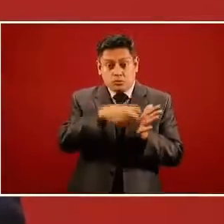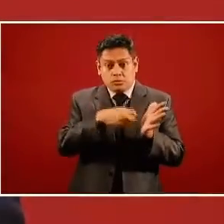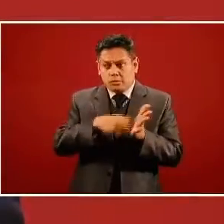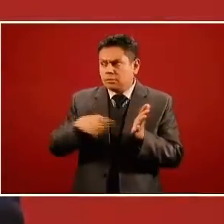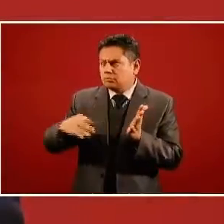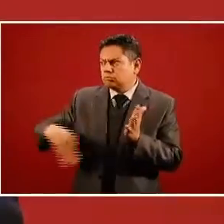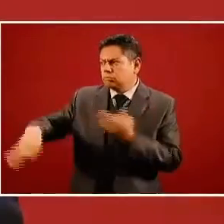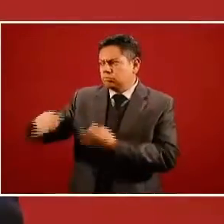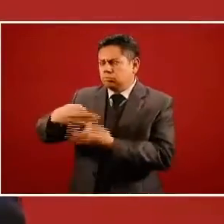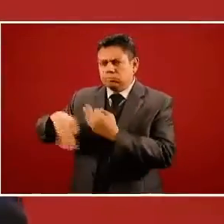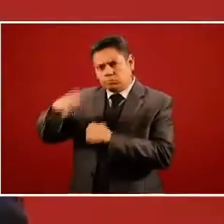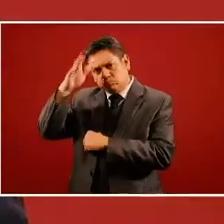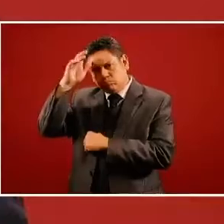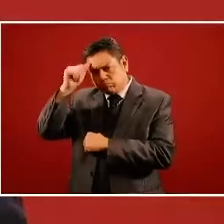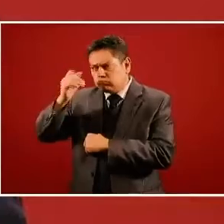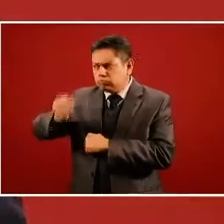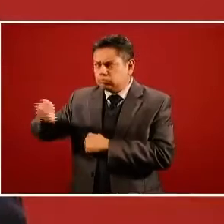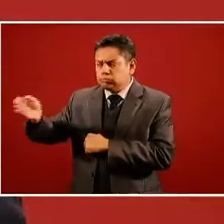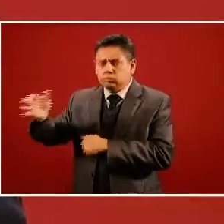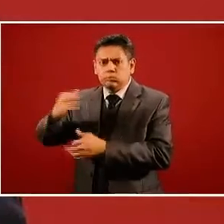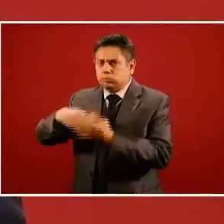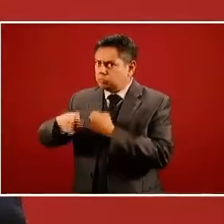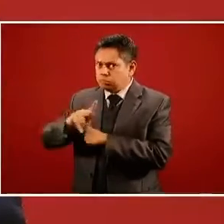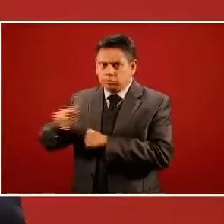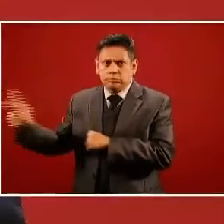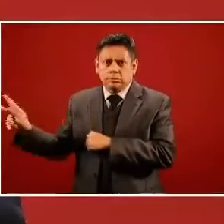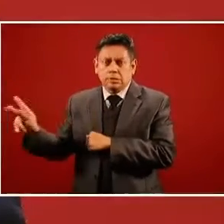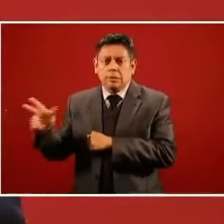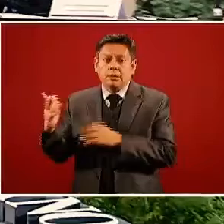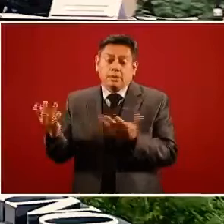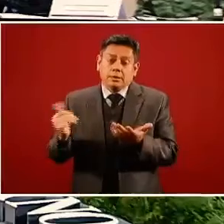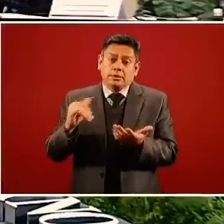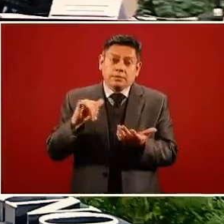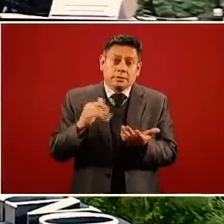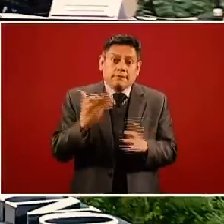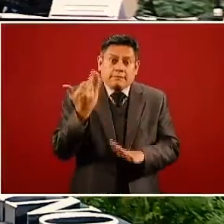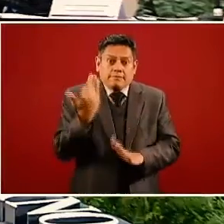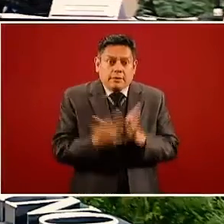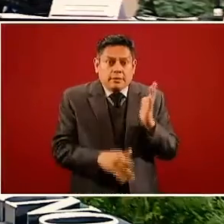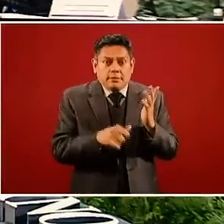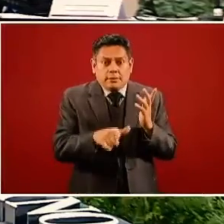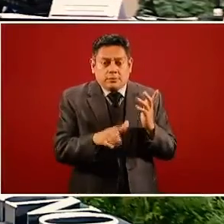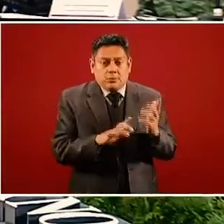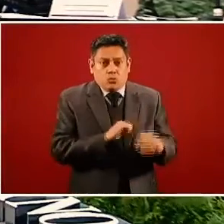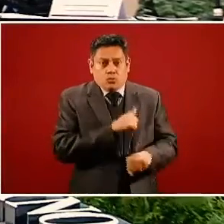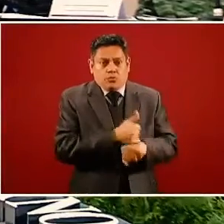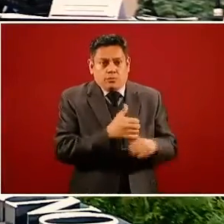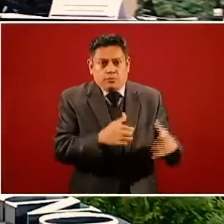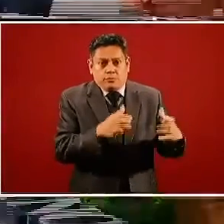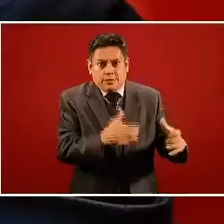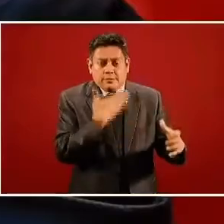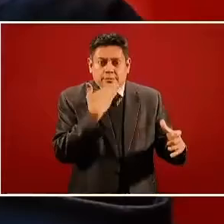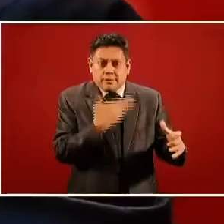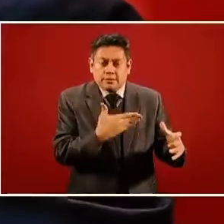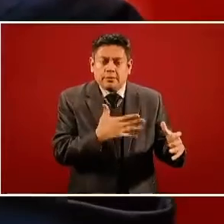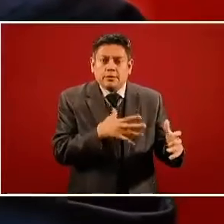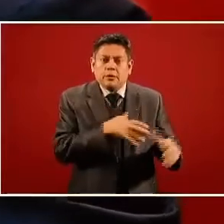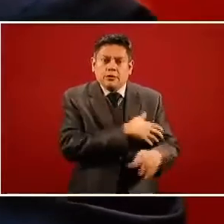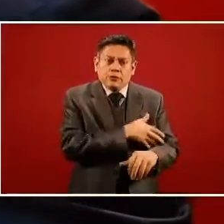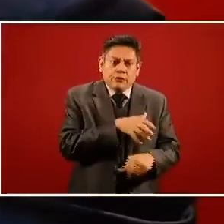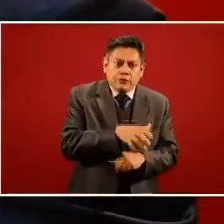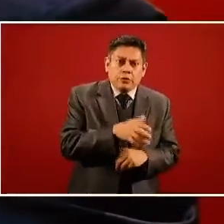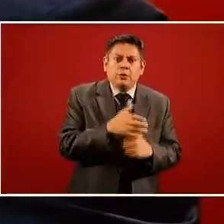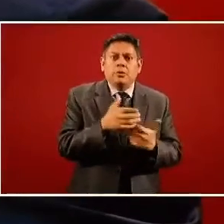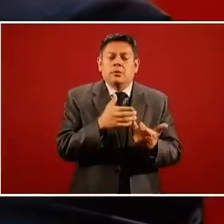no debe partidizarse ni ser mezquinos con la seguridad de todos los mexicanos. Por eso, el debate público que requiere la política para